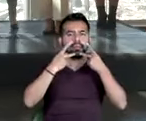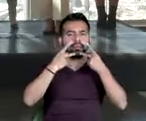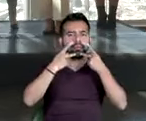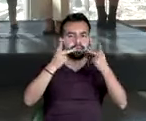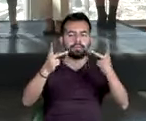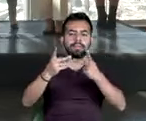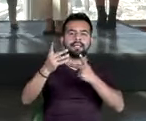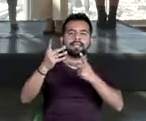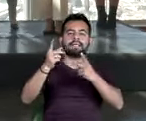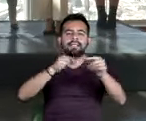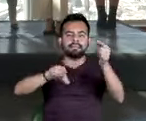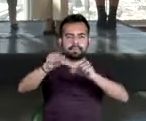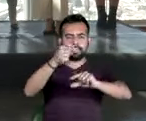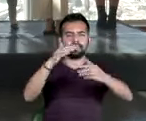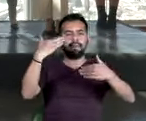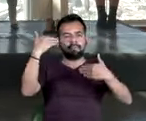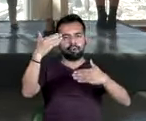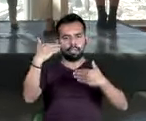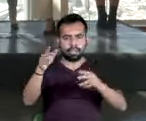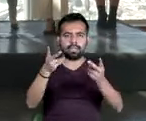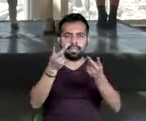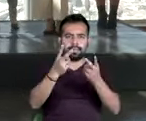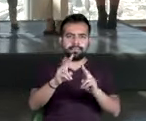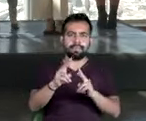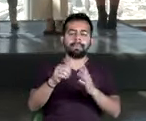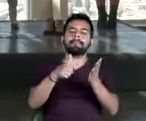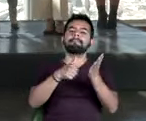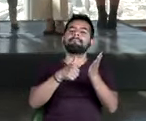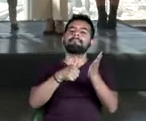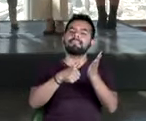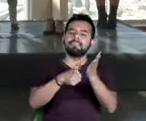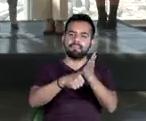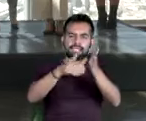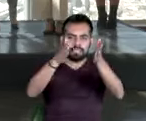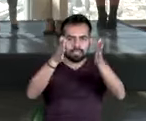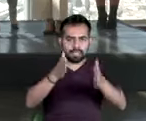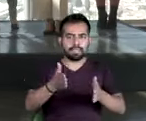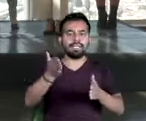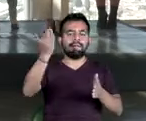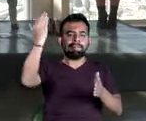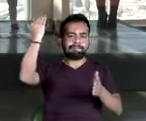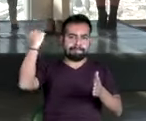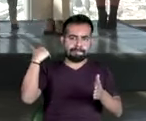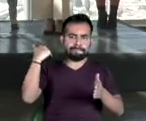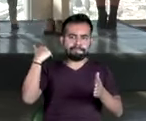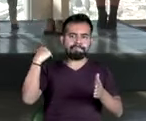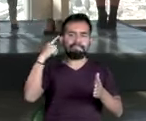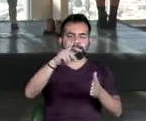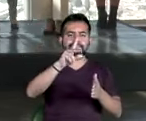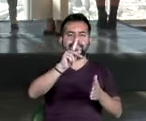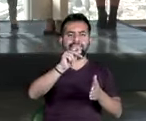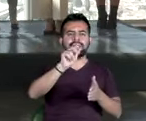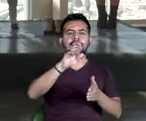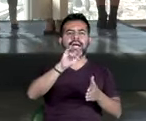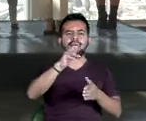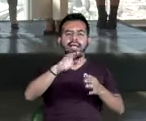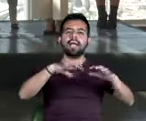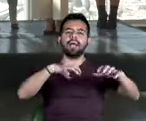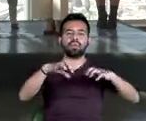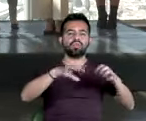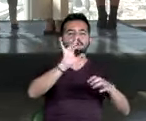Ciencia Política, fue ministra de Salud Pública, insisto en lo que yo considero, nada más y nada menos que Karina tuvo a su cargo la ejecución